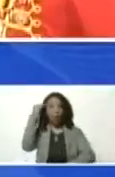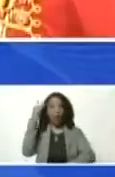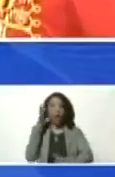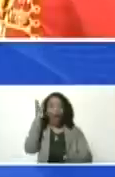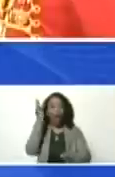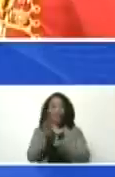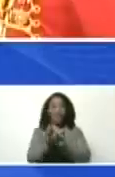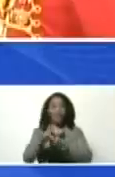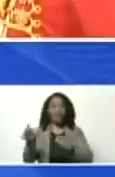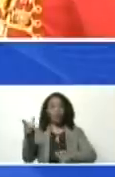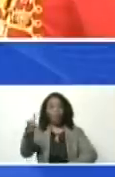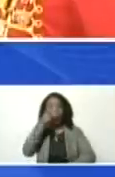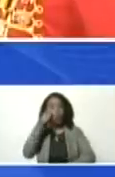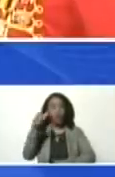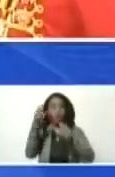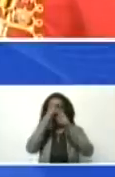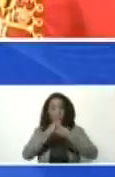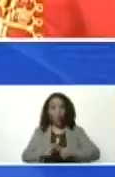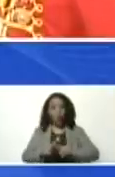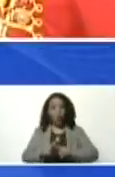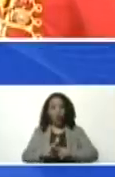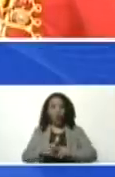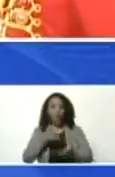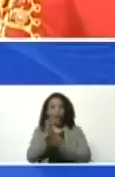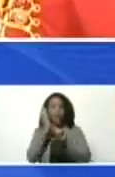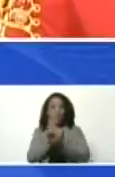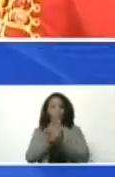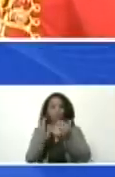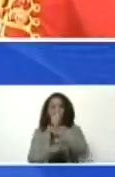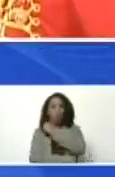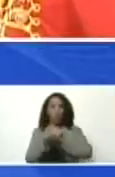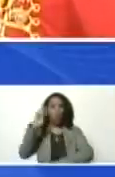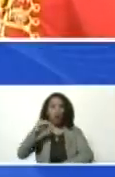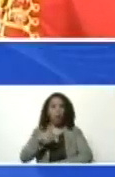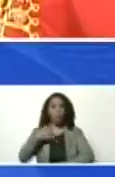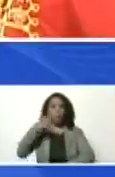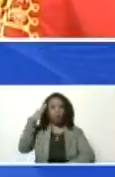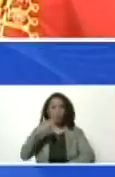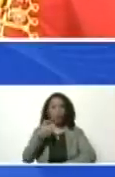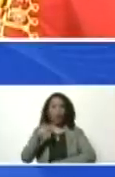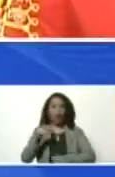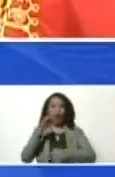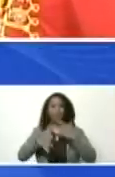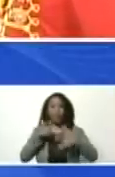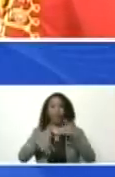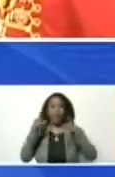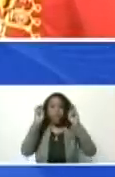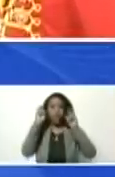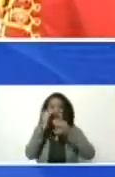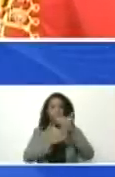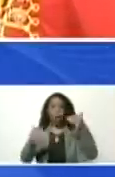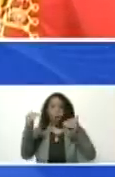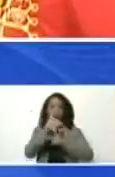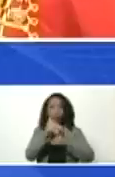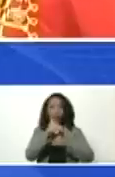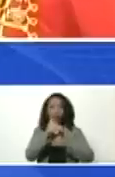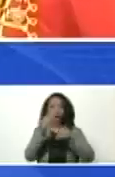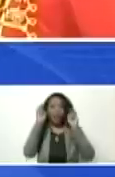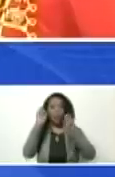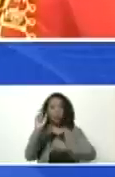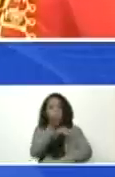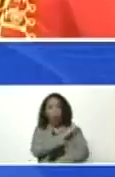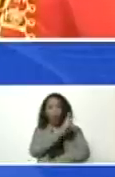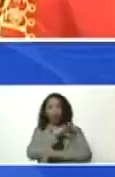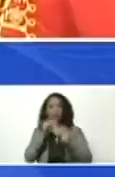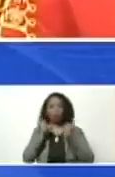su guardia de honor, leales siempre. Traidores nunca. Mi comandante en jefe, le participo que el acto con motivo al ascenso al grado y jerarquía